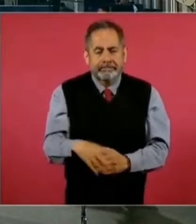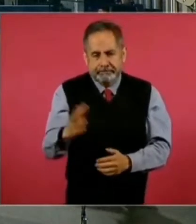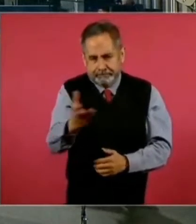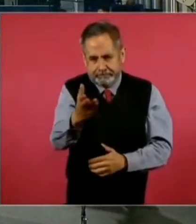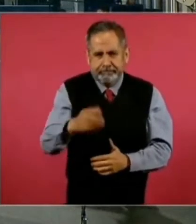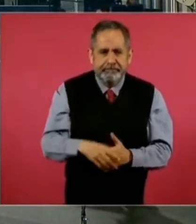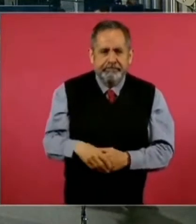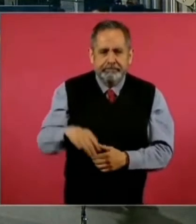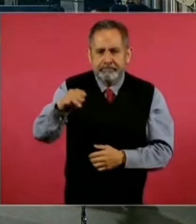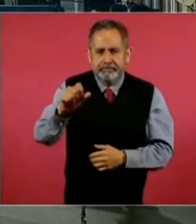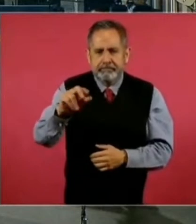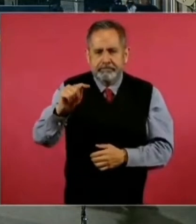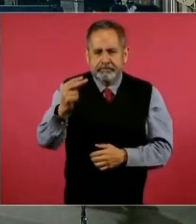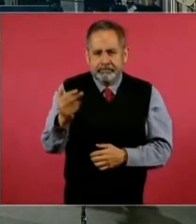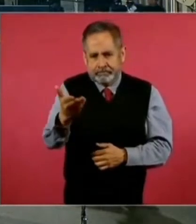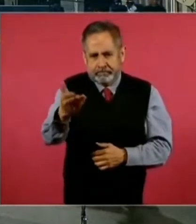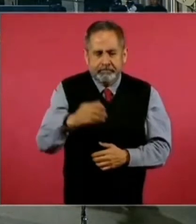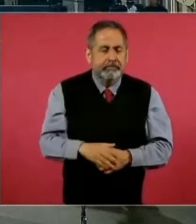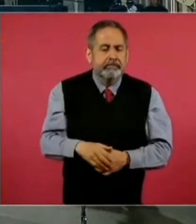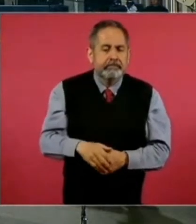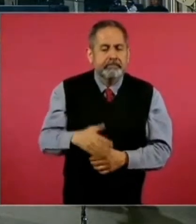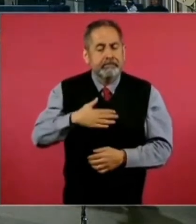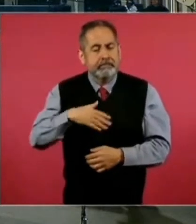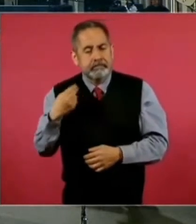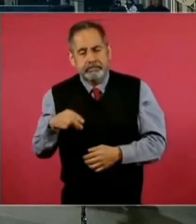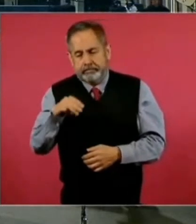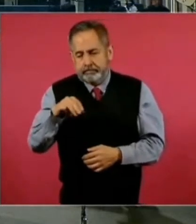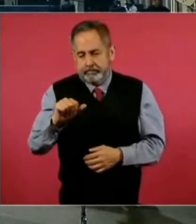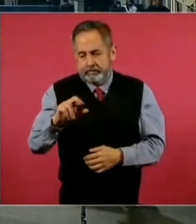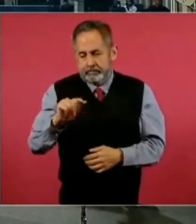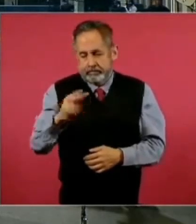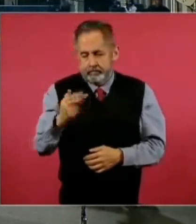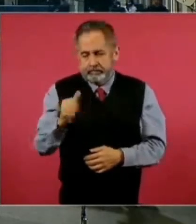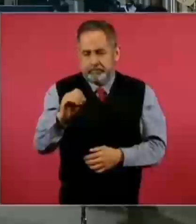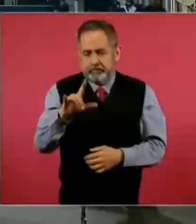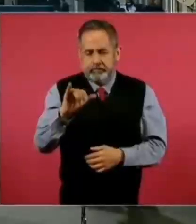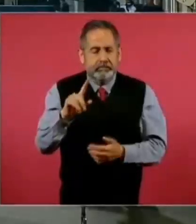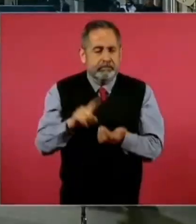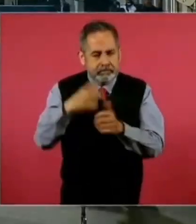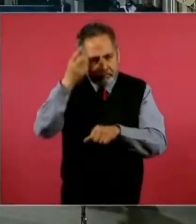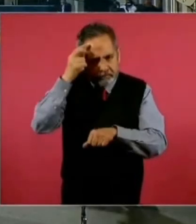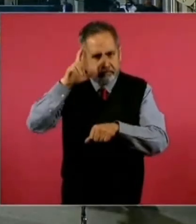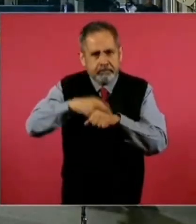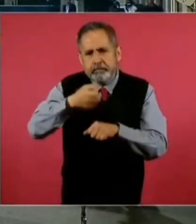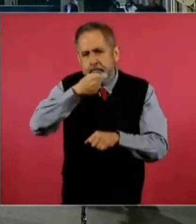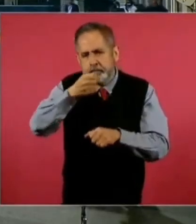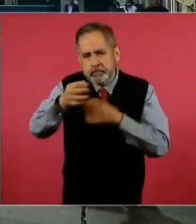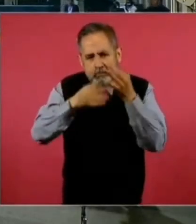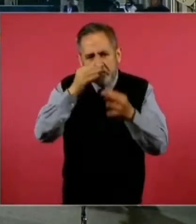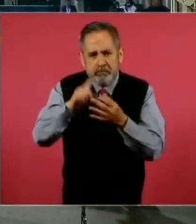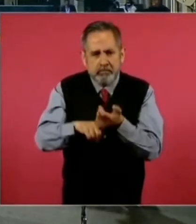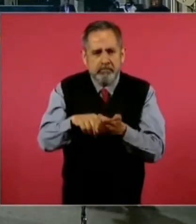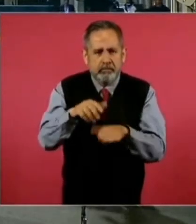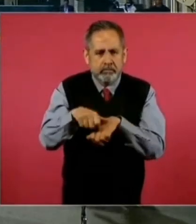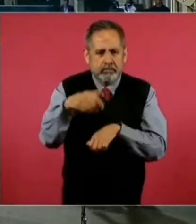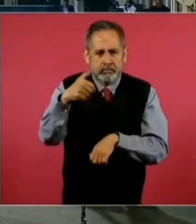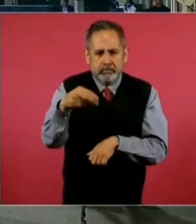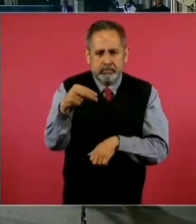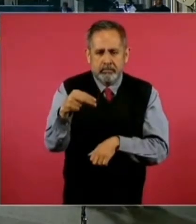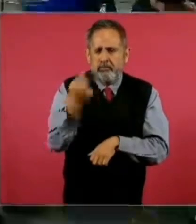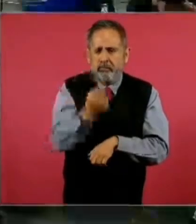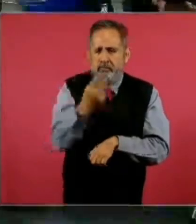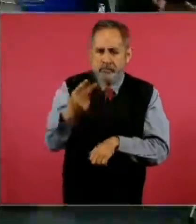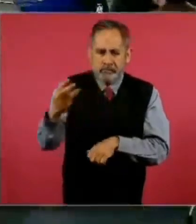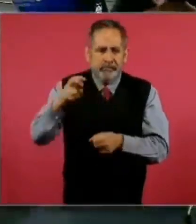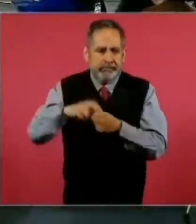Marta. Gracias, Marta Olivia López, directora y reportera del sitio en un 2x3 allá en